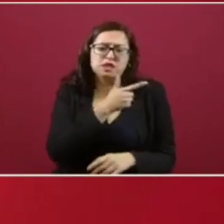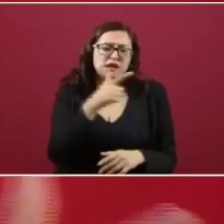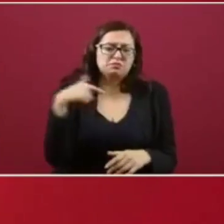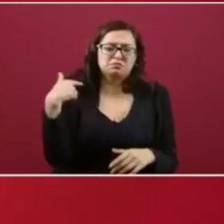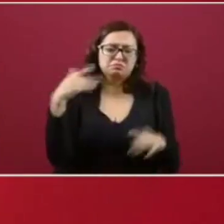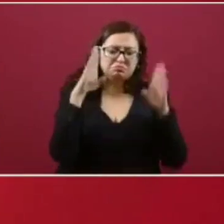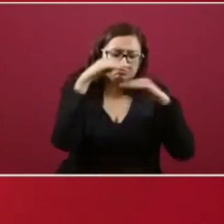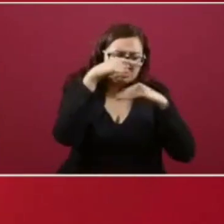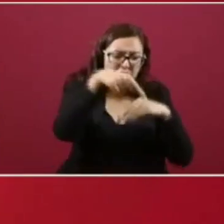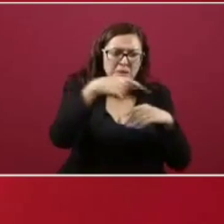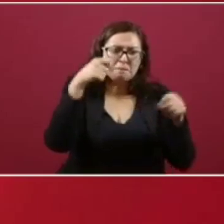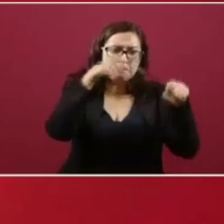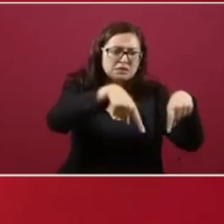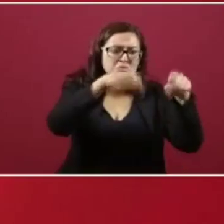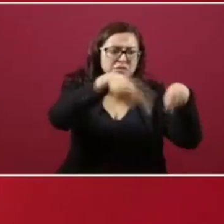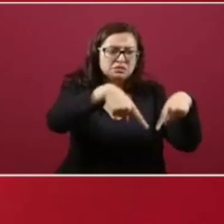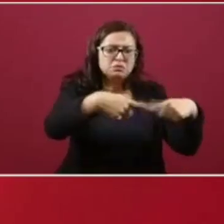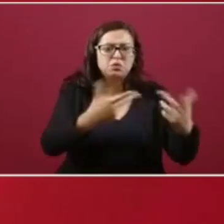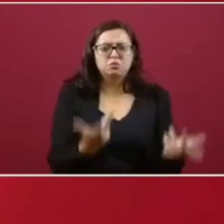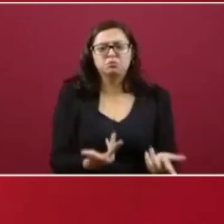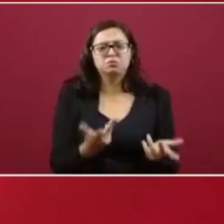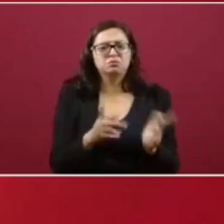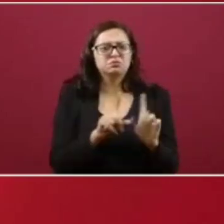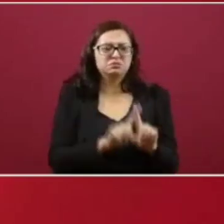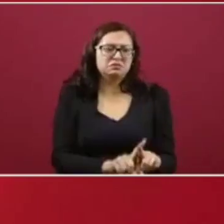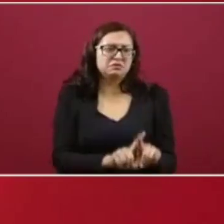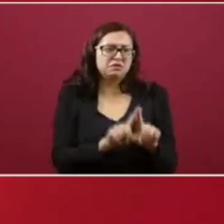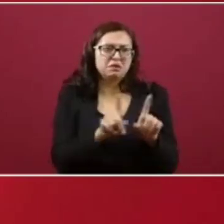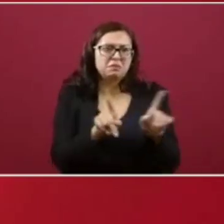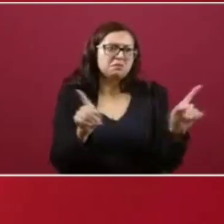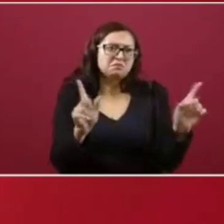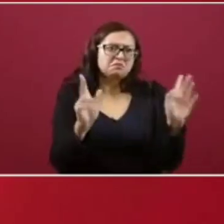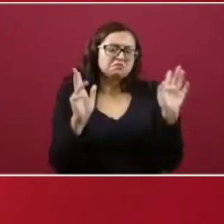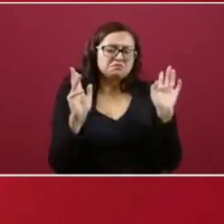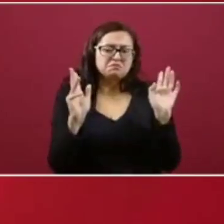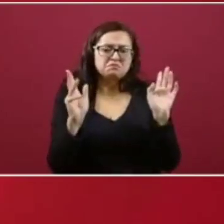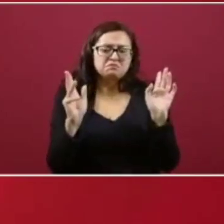Es un periódico que surge